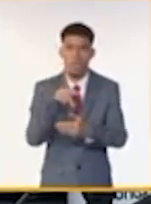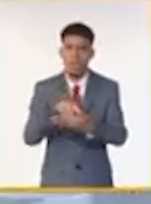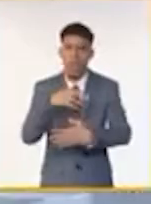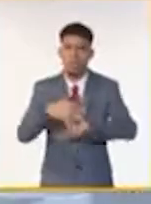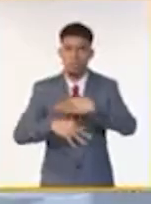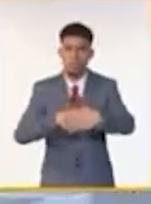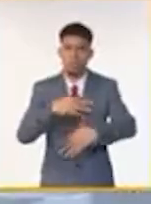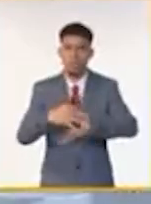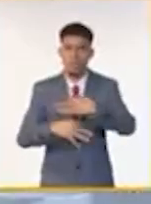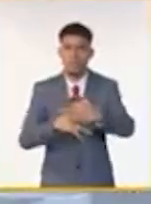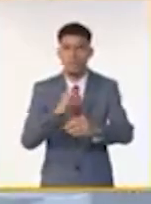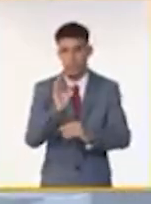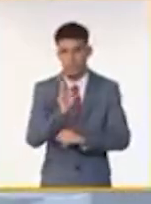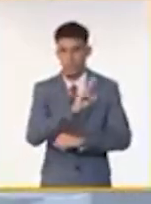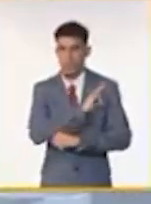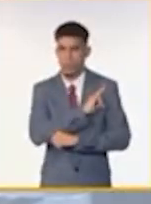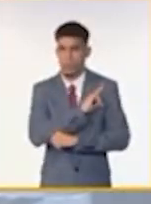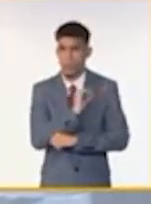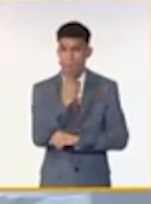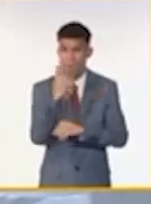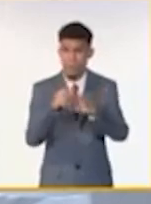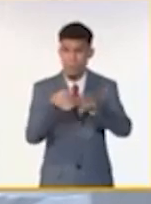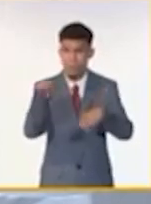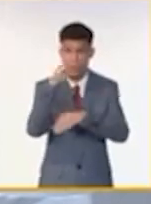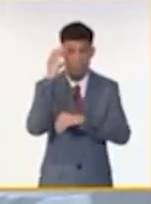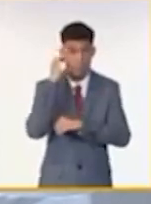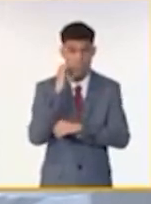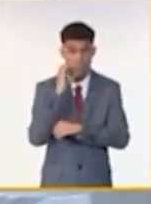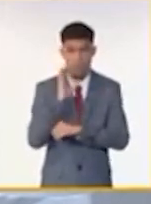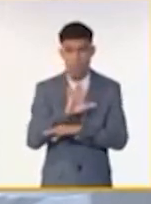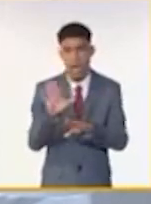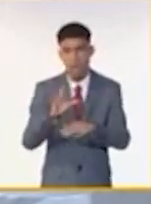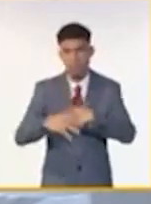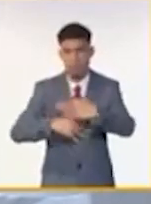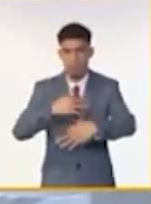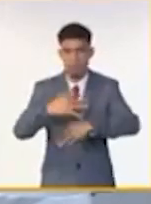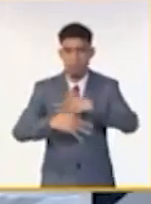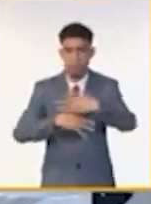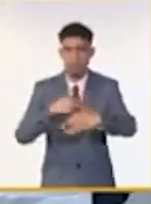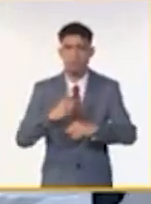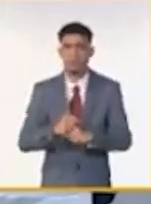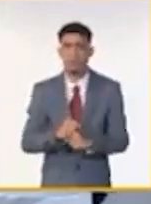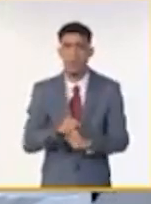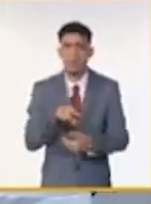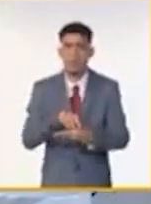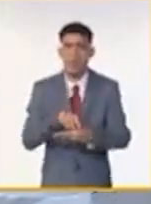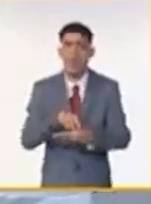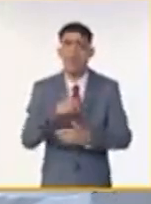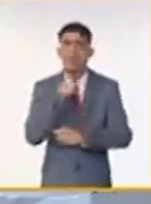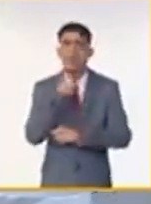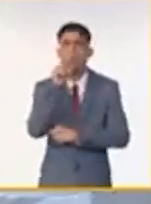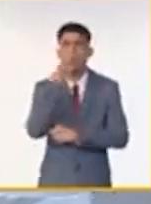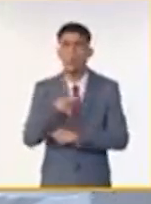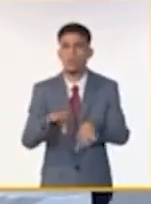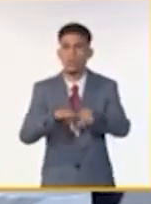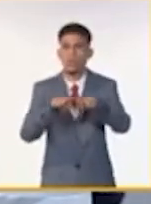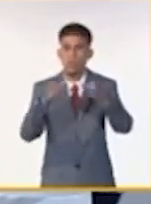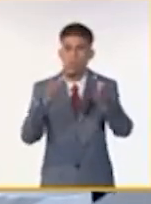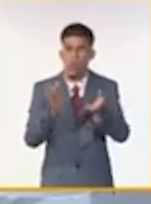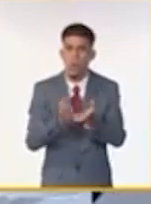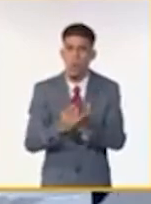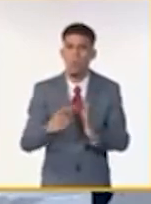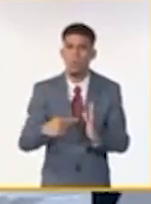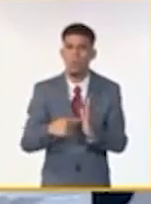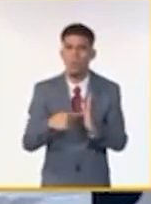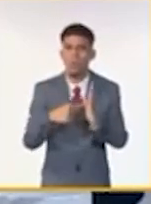exacto y allí el Primer Ministro como hemos también explicado hará una evaluación de los aspectos fundamentales de